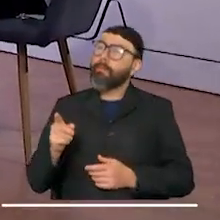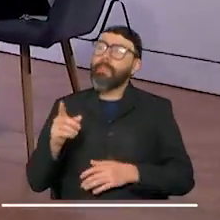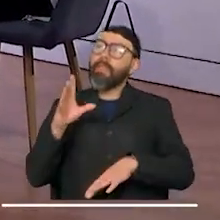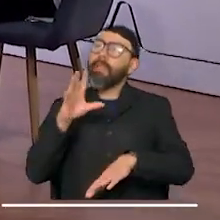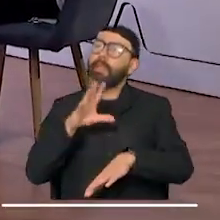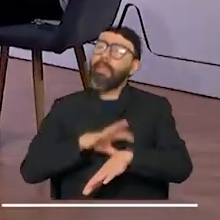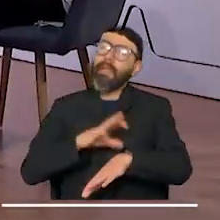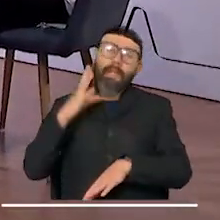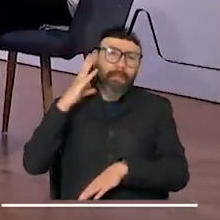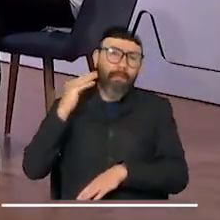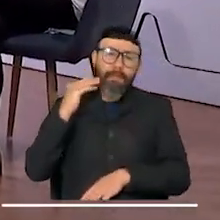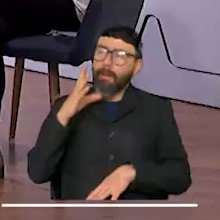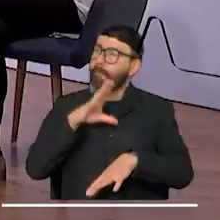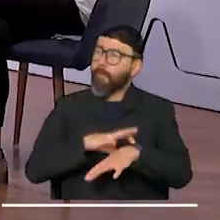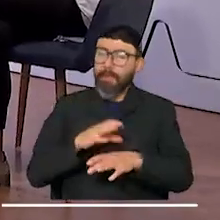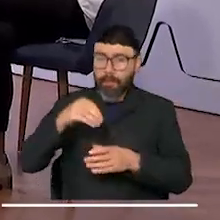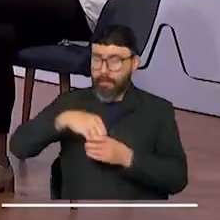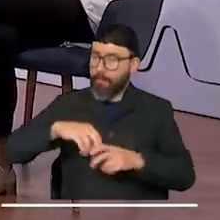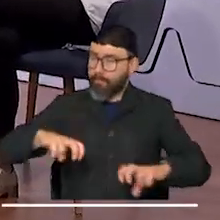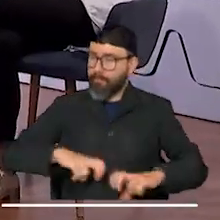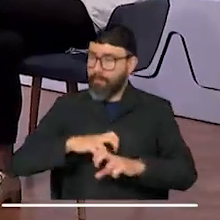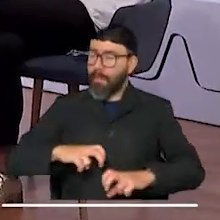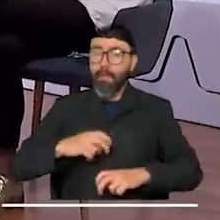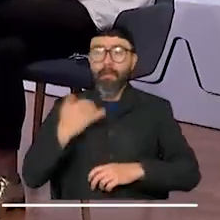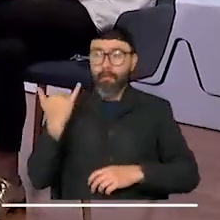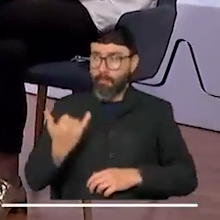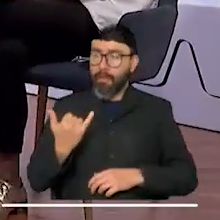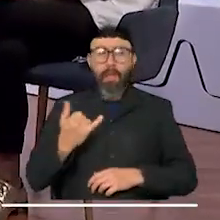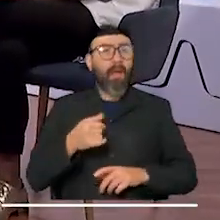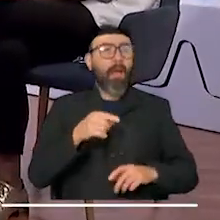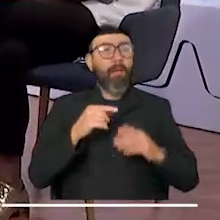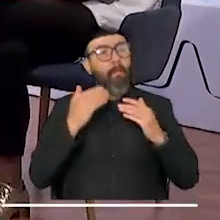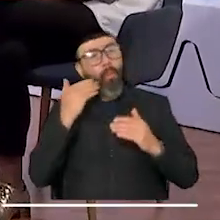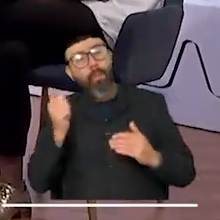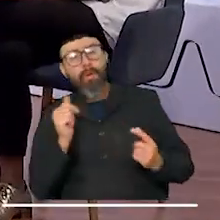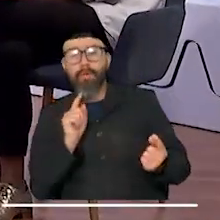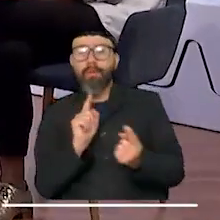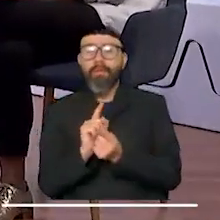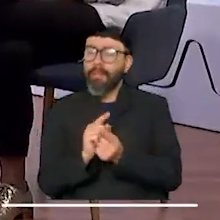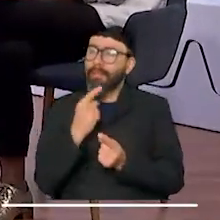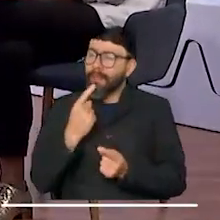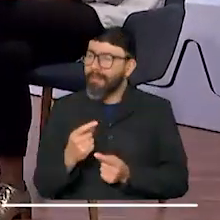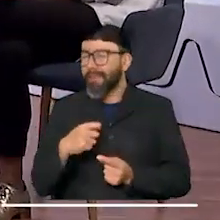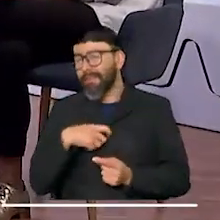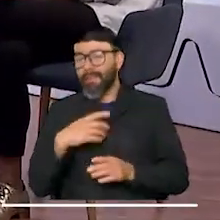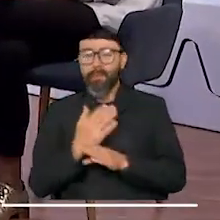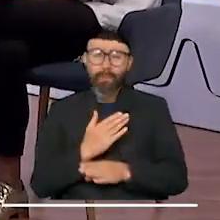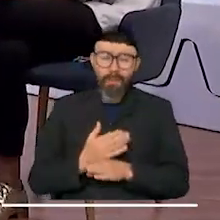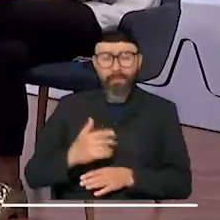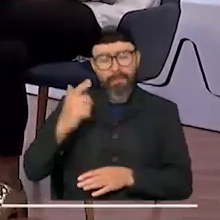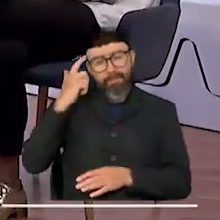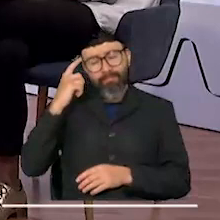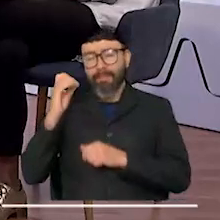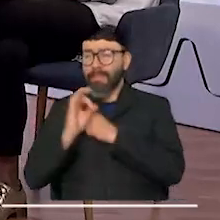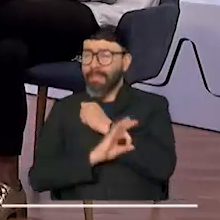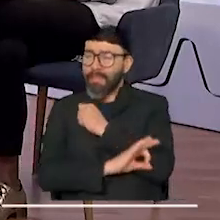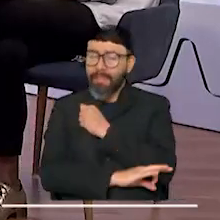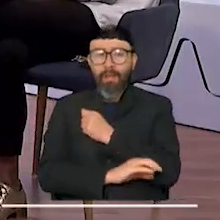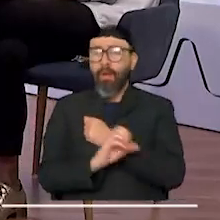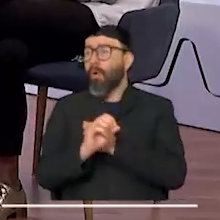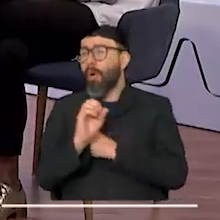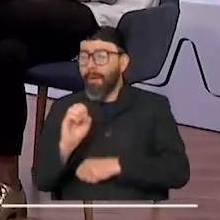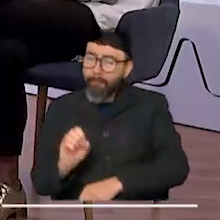en los parques de la salud con las pacientes que viste que de pronto tienen problema relacionado con la parte psicológica con la parte más emocional